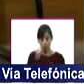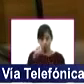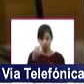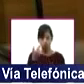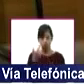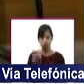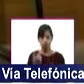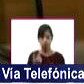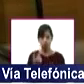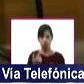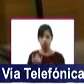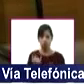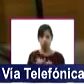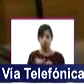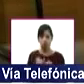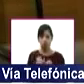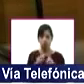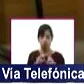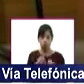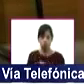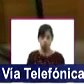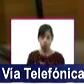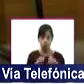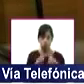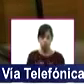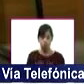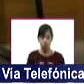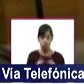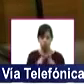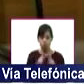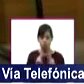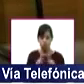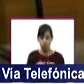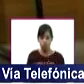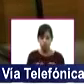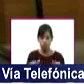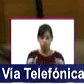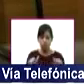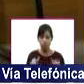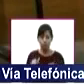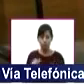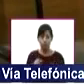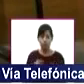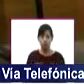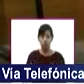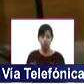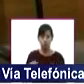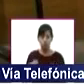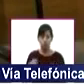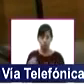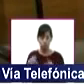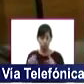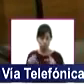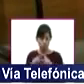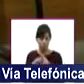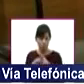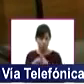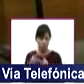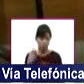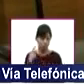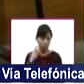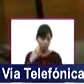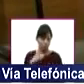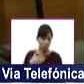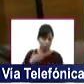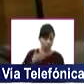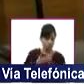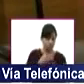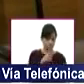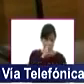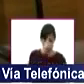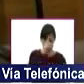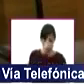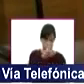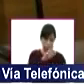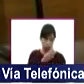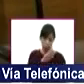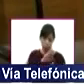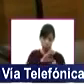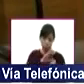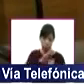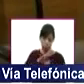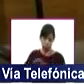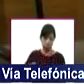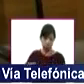acusando de no querer hacerla o de no hacerla bien. Bueno, el INE la cumplió, lo hizo con los medios que